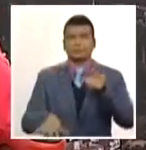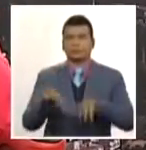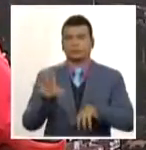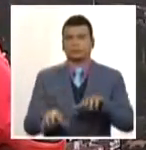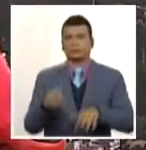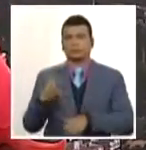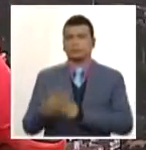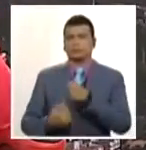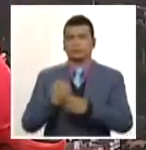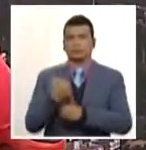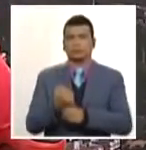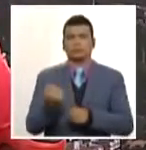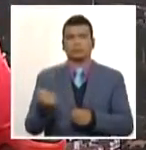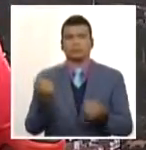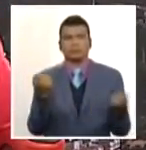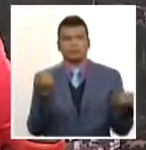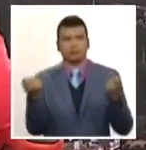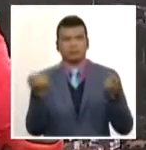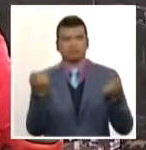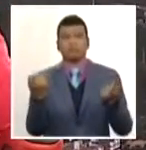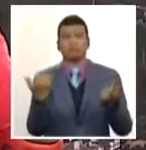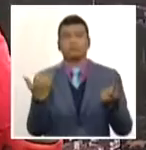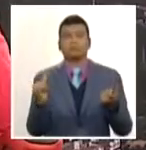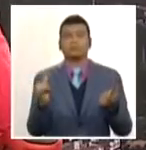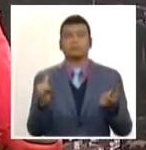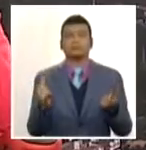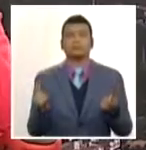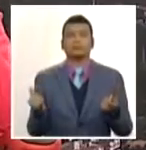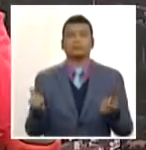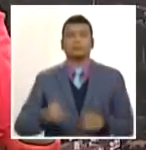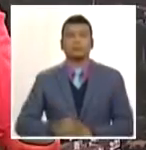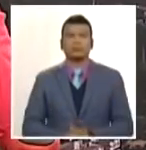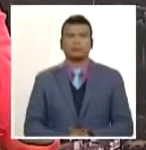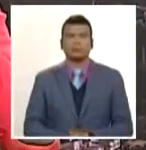durante 4 años ha repetido